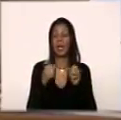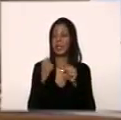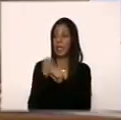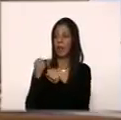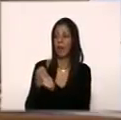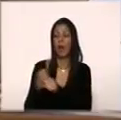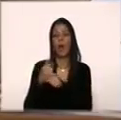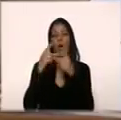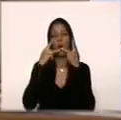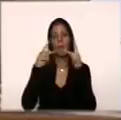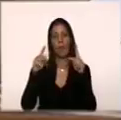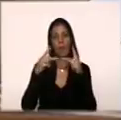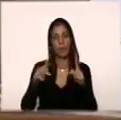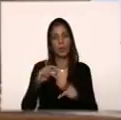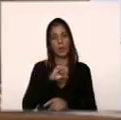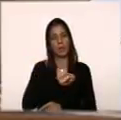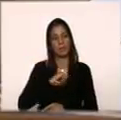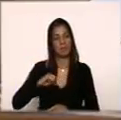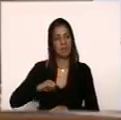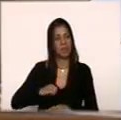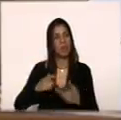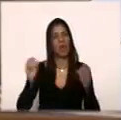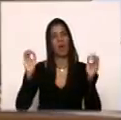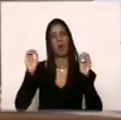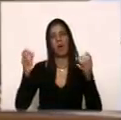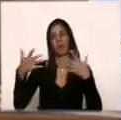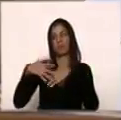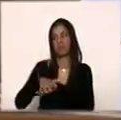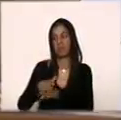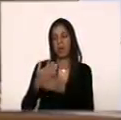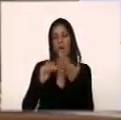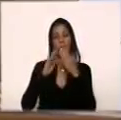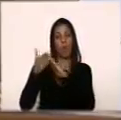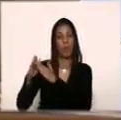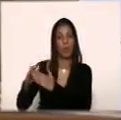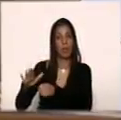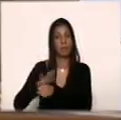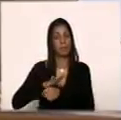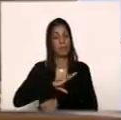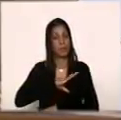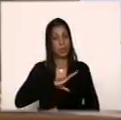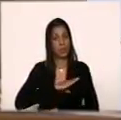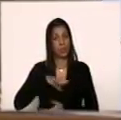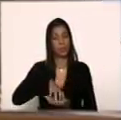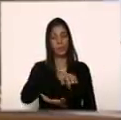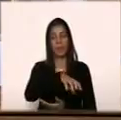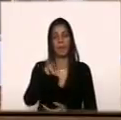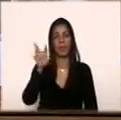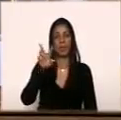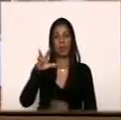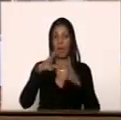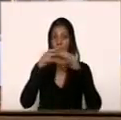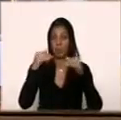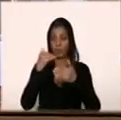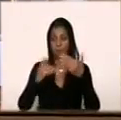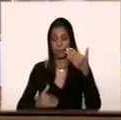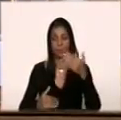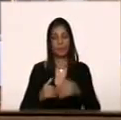públicas, privadas, mixtas y comunales ubicadas en el territorio nacional. Es todo, presidente. En